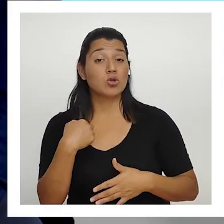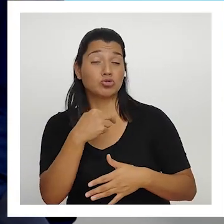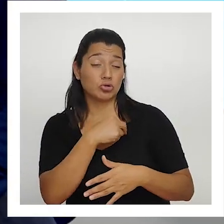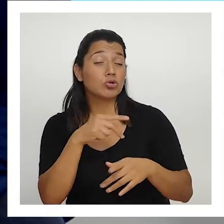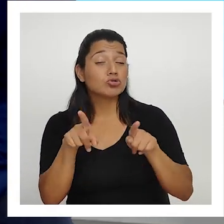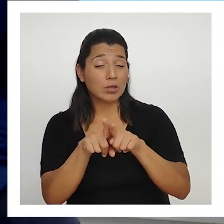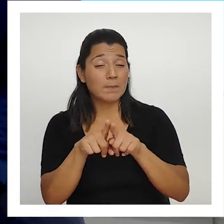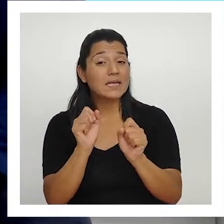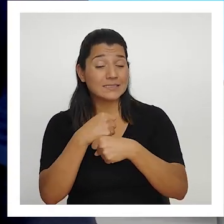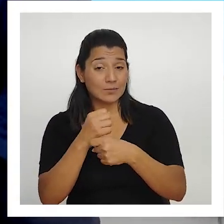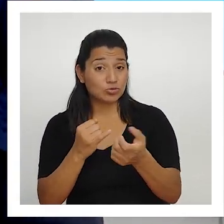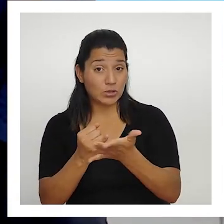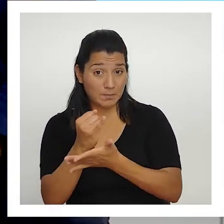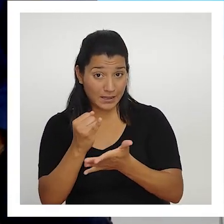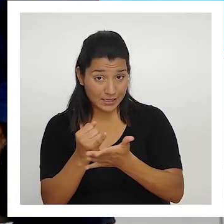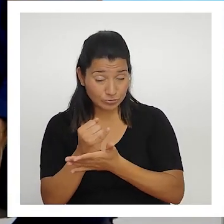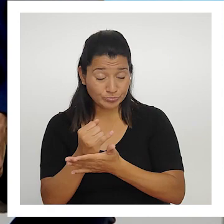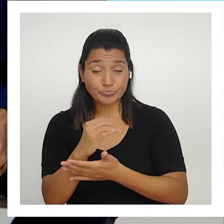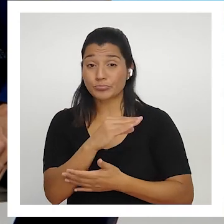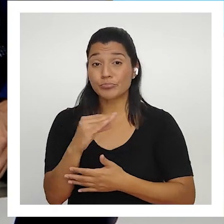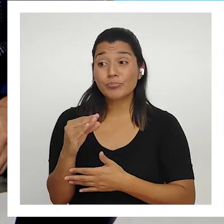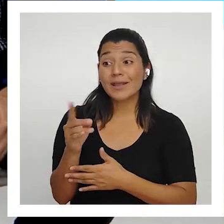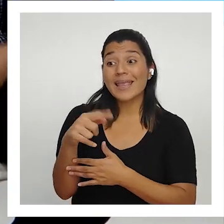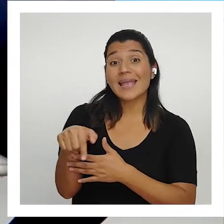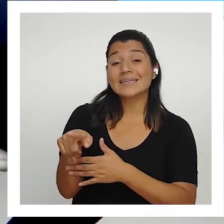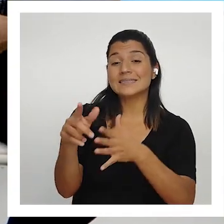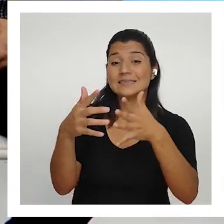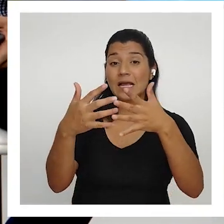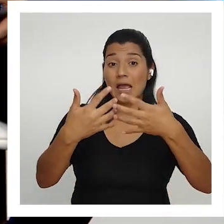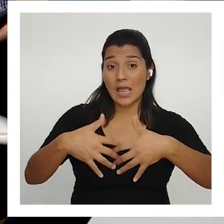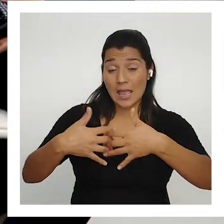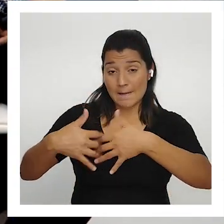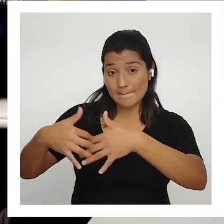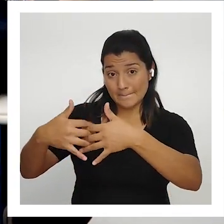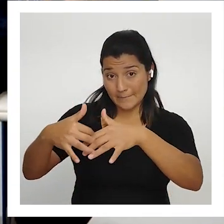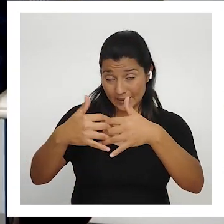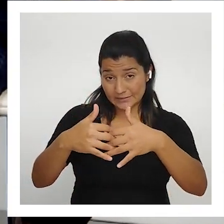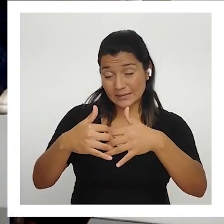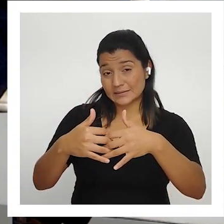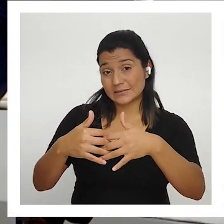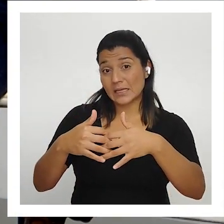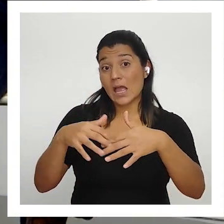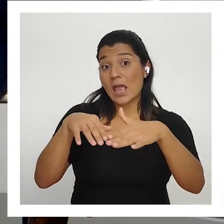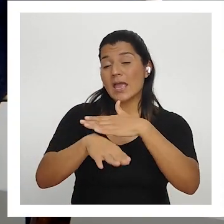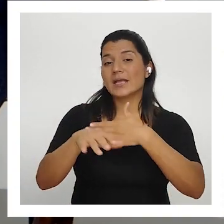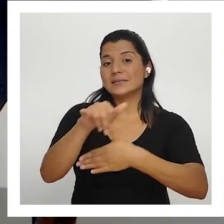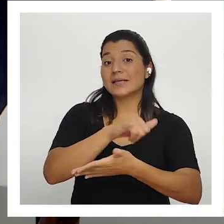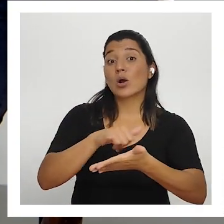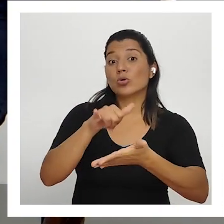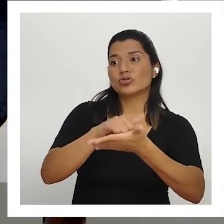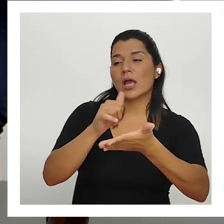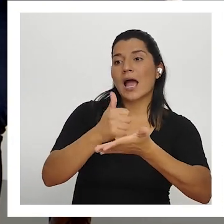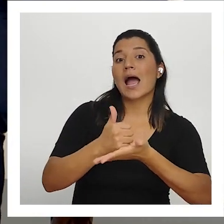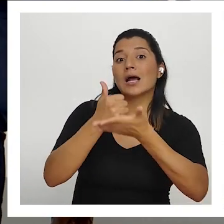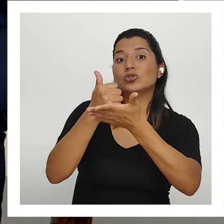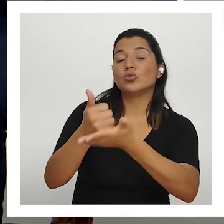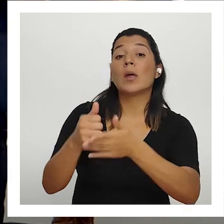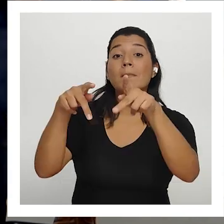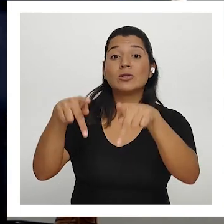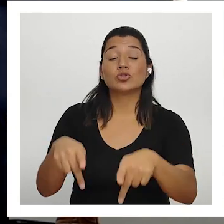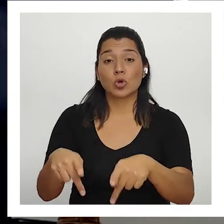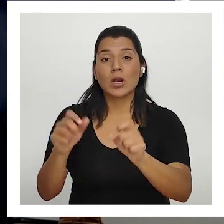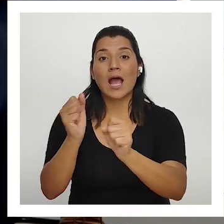de remesas claro, que hay en todos los países, que no requiere que el interesado proporcione exámenes,